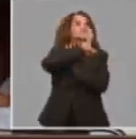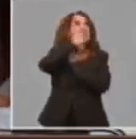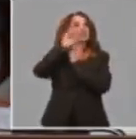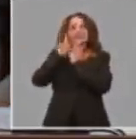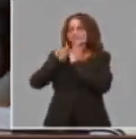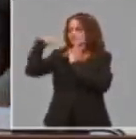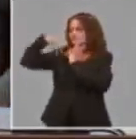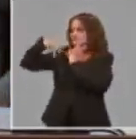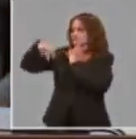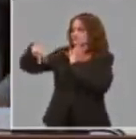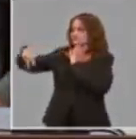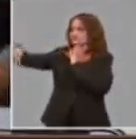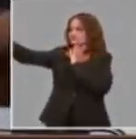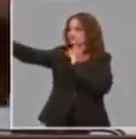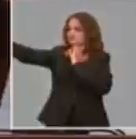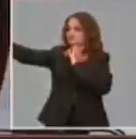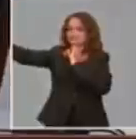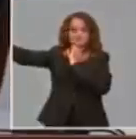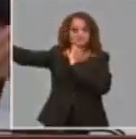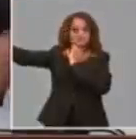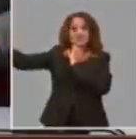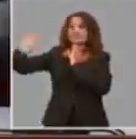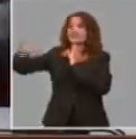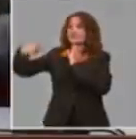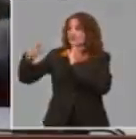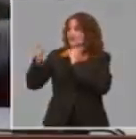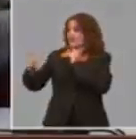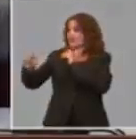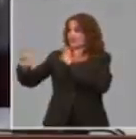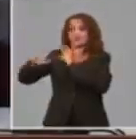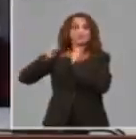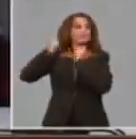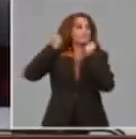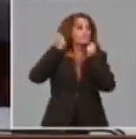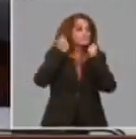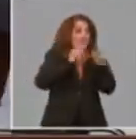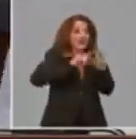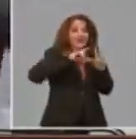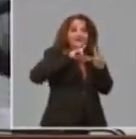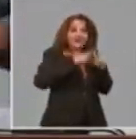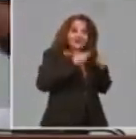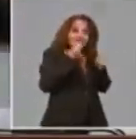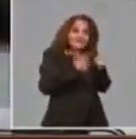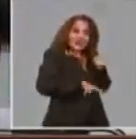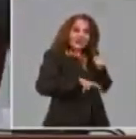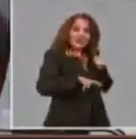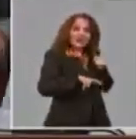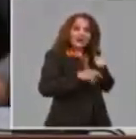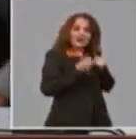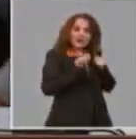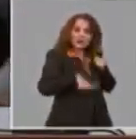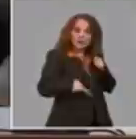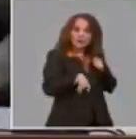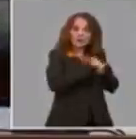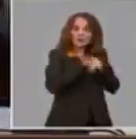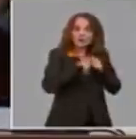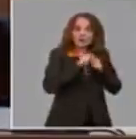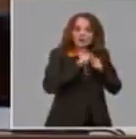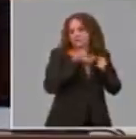turno de la abuela para revenderlos hacer un negocio con celco